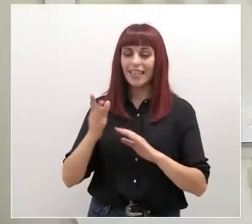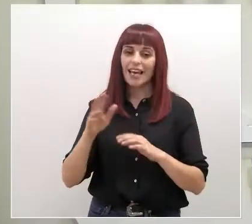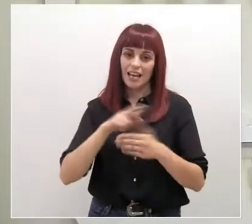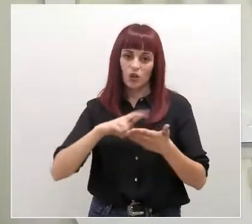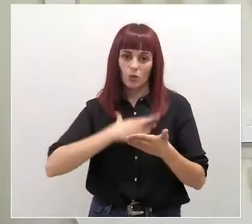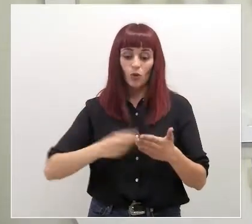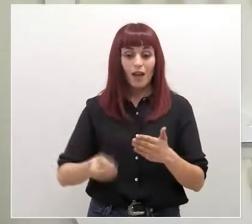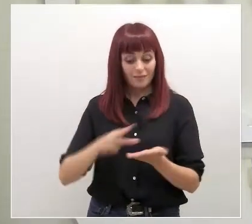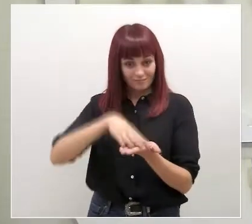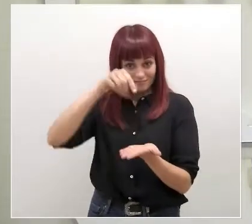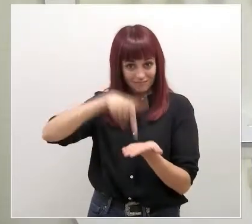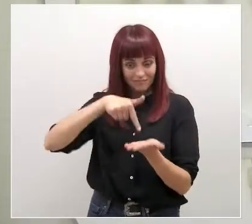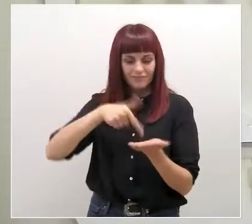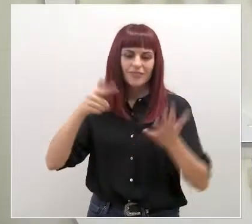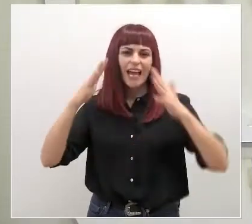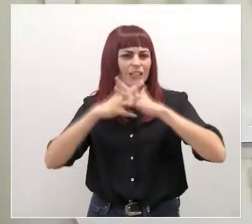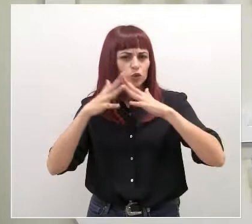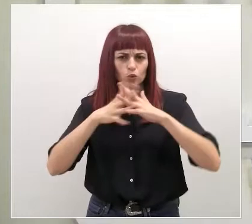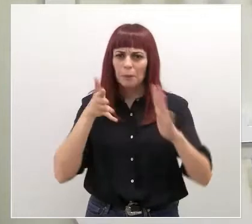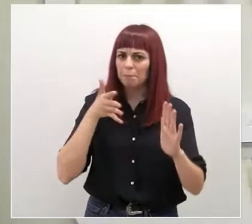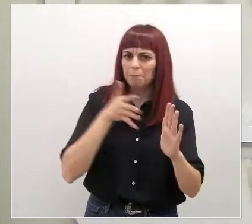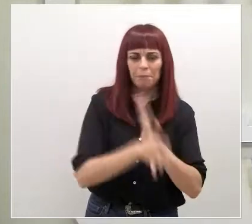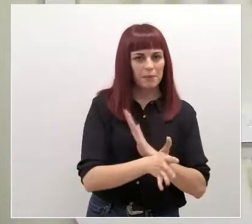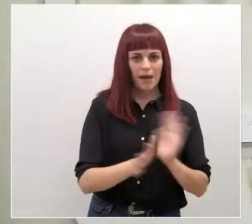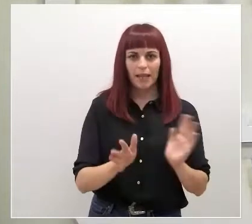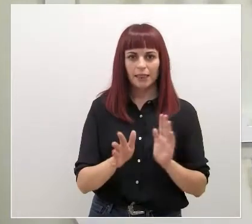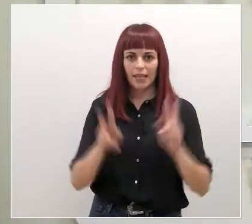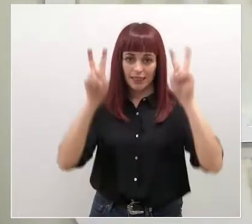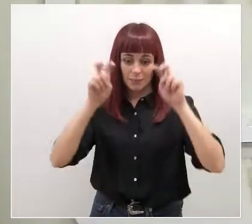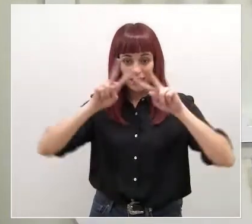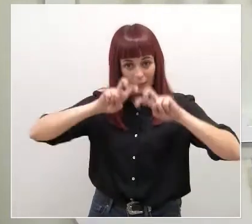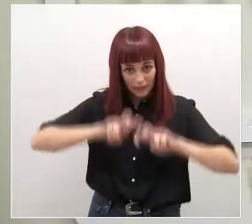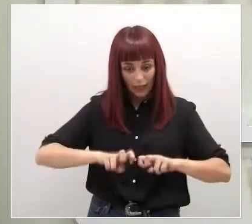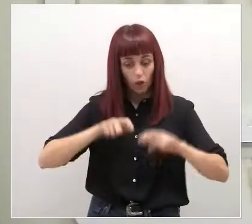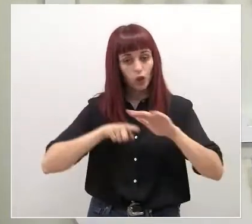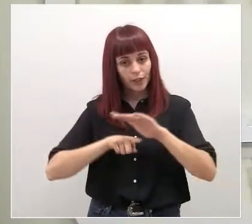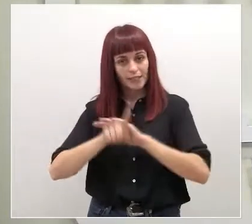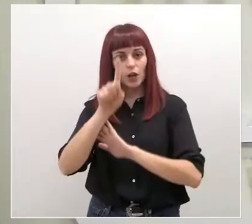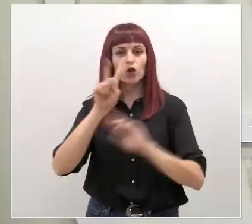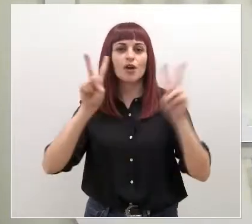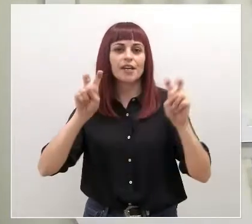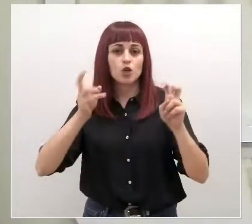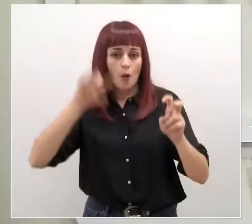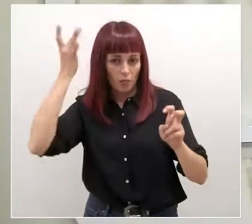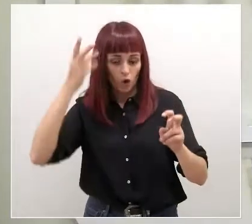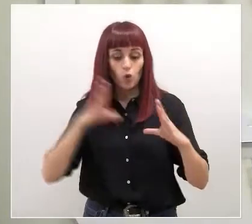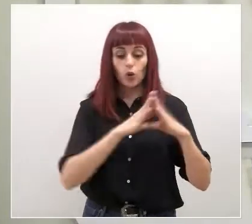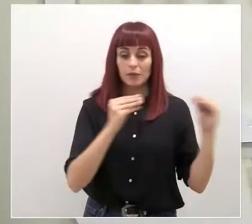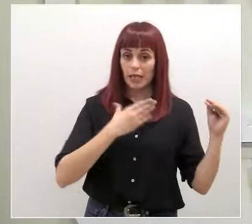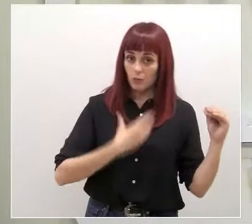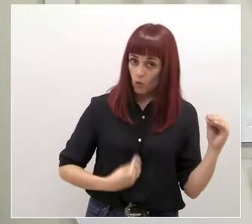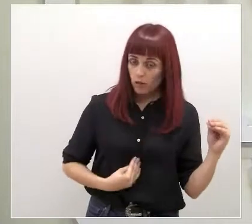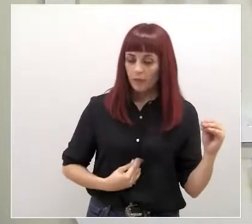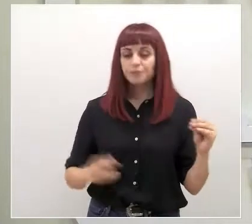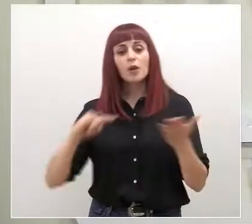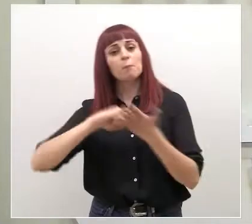cátedra establecerá una estructura permanente en colaboración en materia de investigación, desarrollo e innovación entre la Universidad de Murcia,